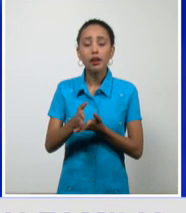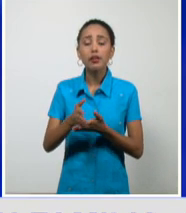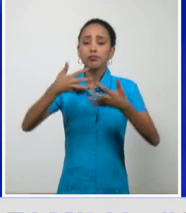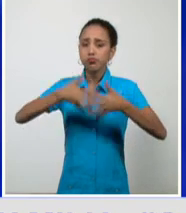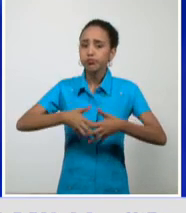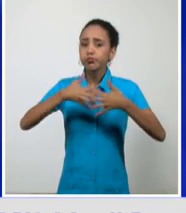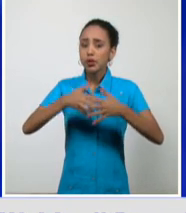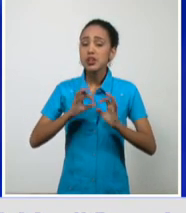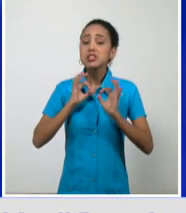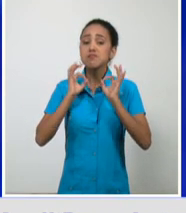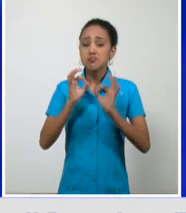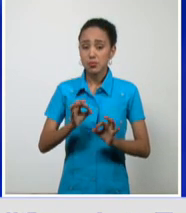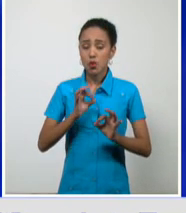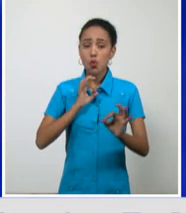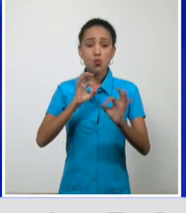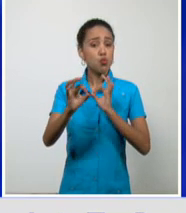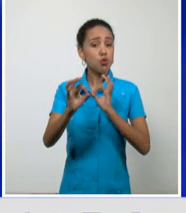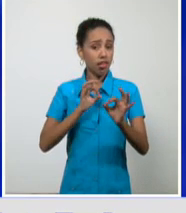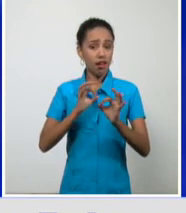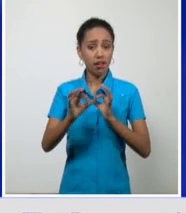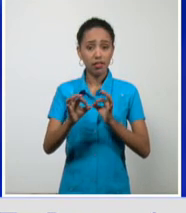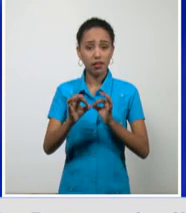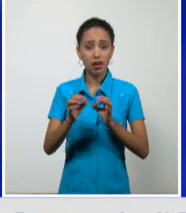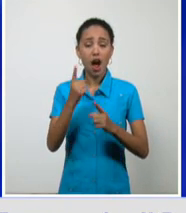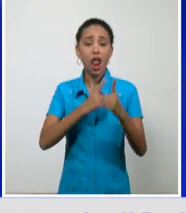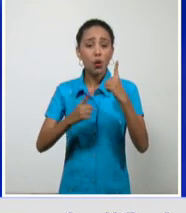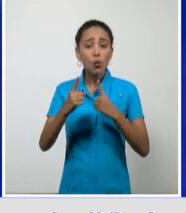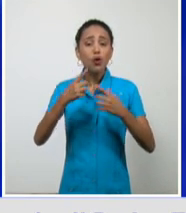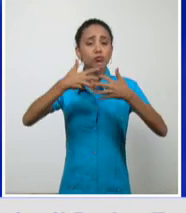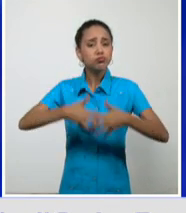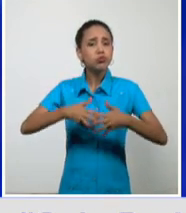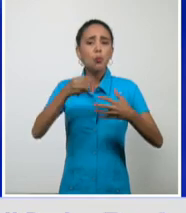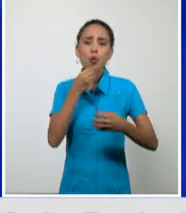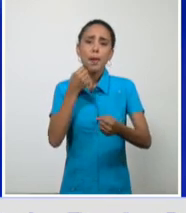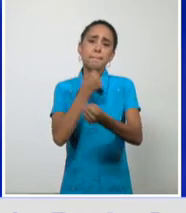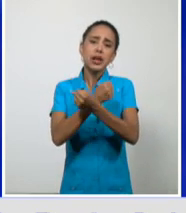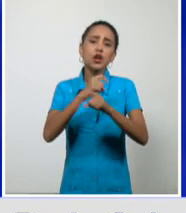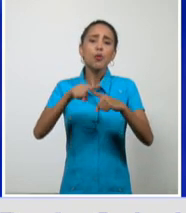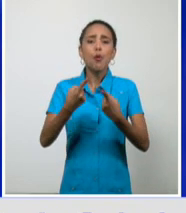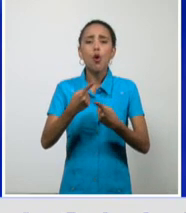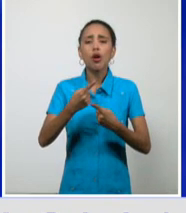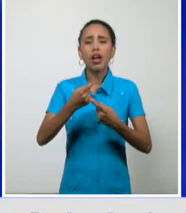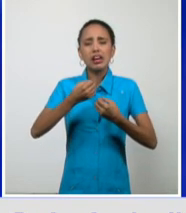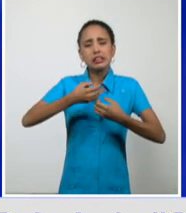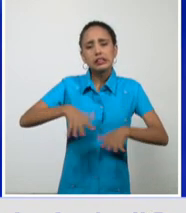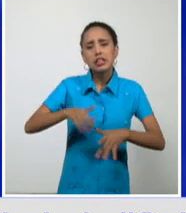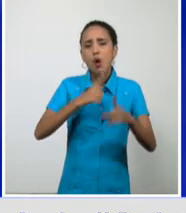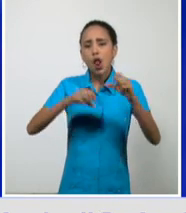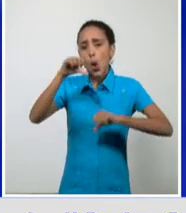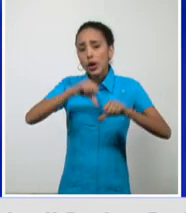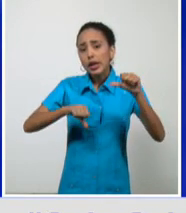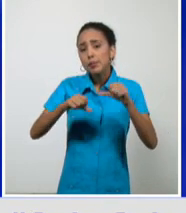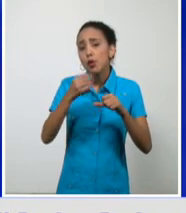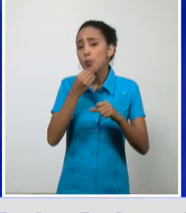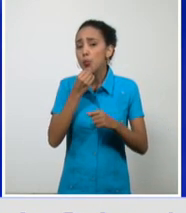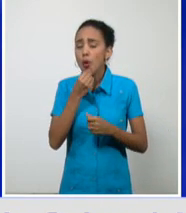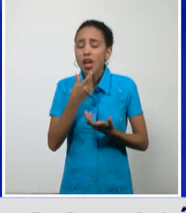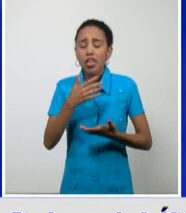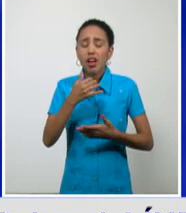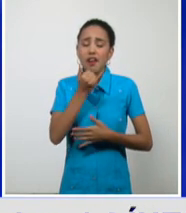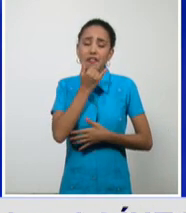aquellas que pueden ser de riesgo por algún desecho químico, contaminantes y demás, mantener este escenario